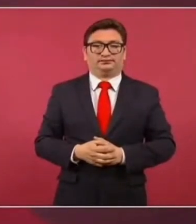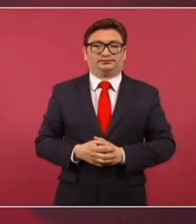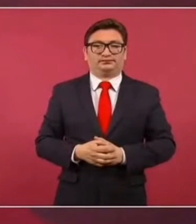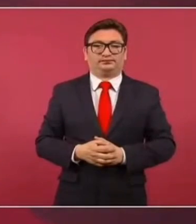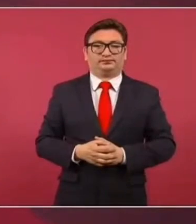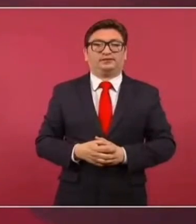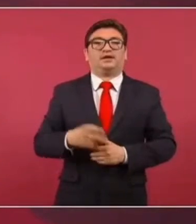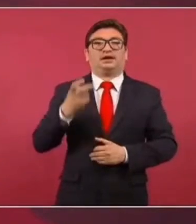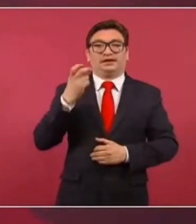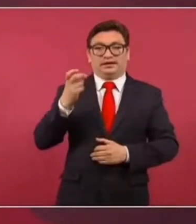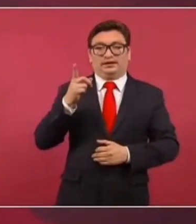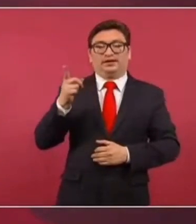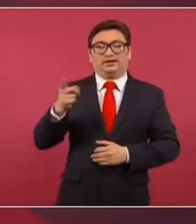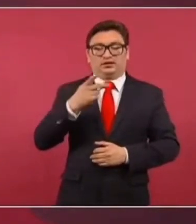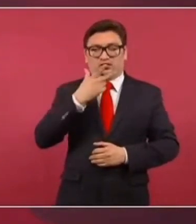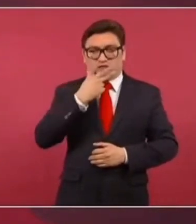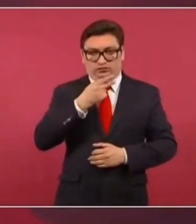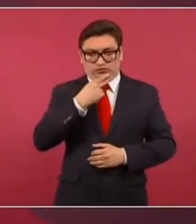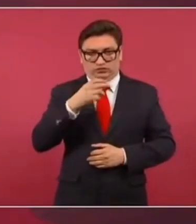ese señor Sodi